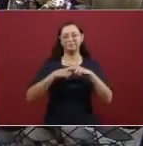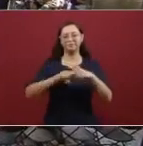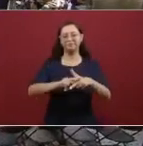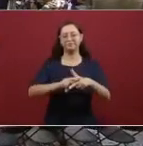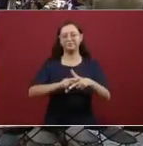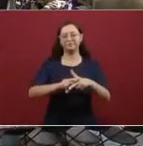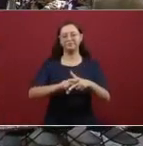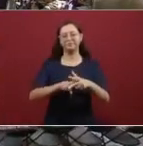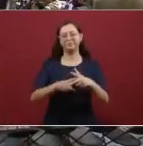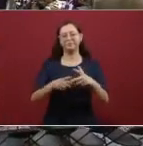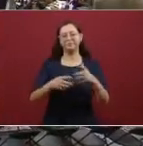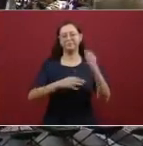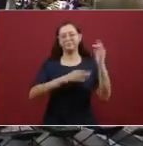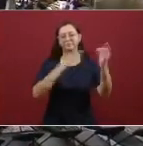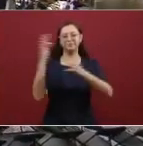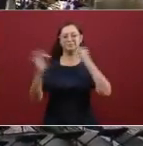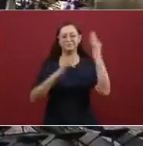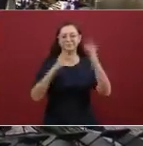la campaña